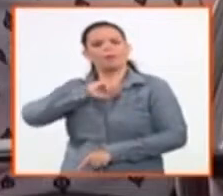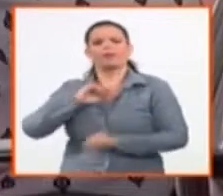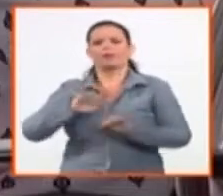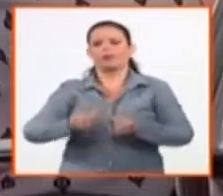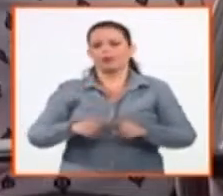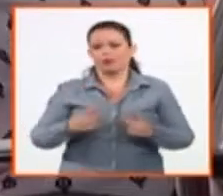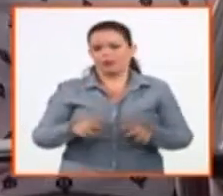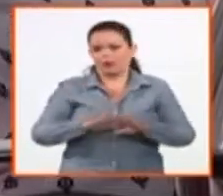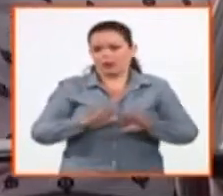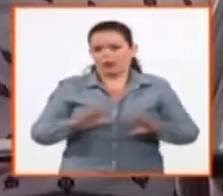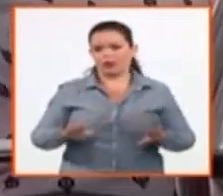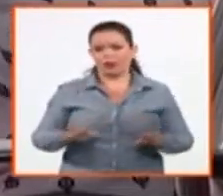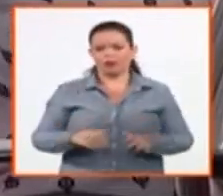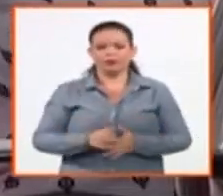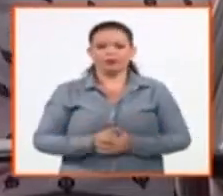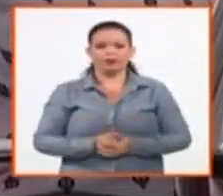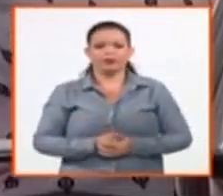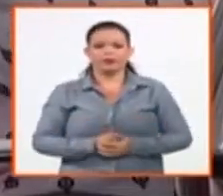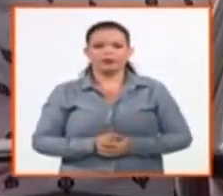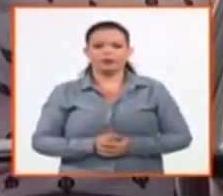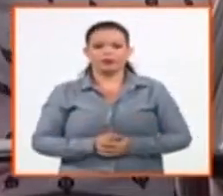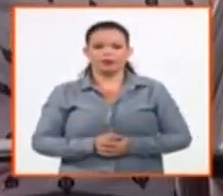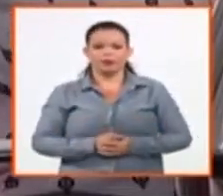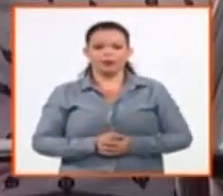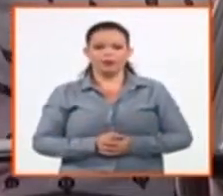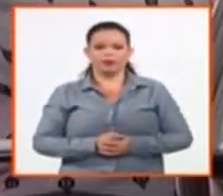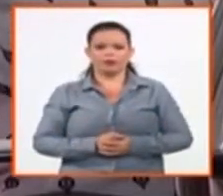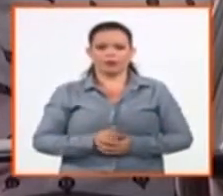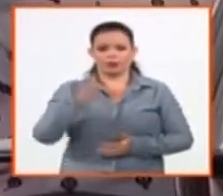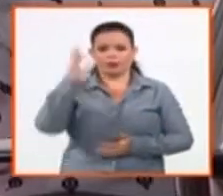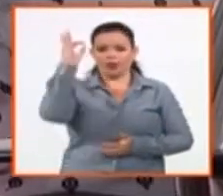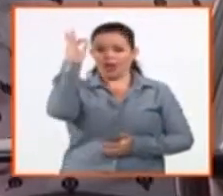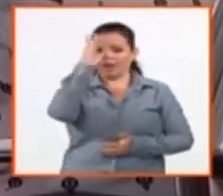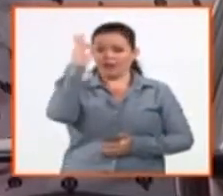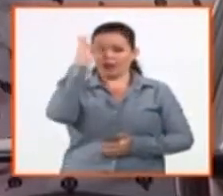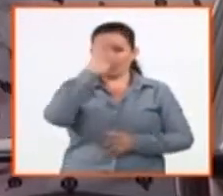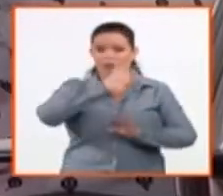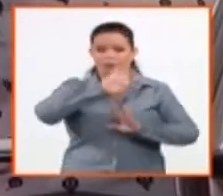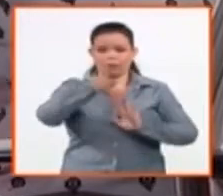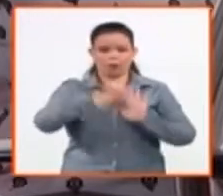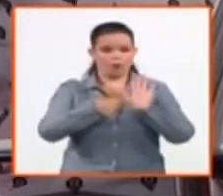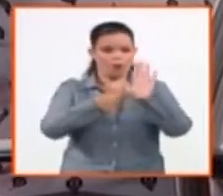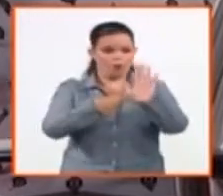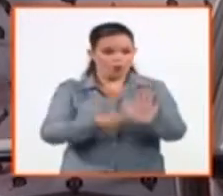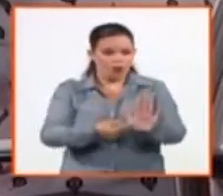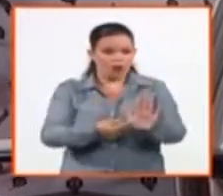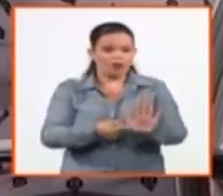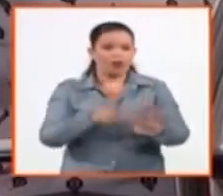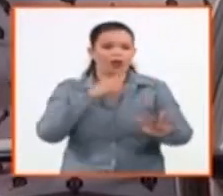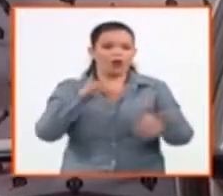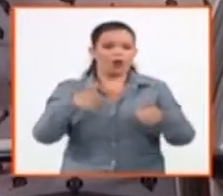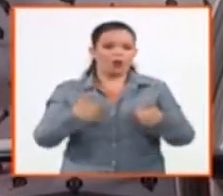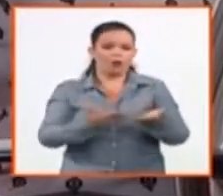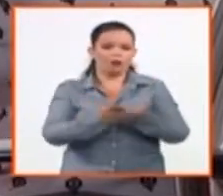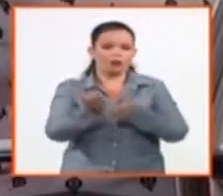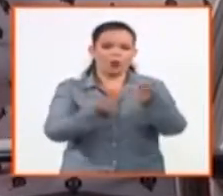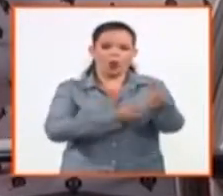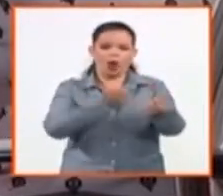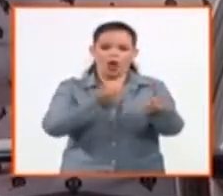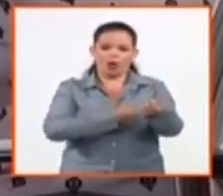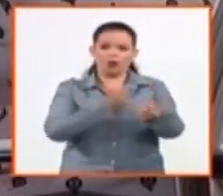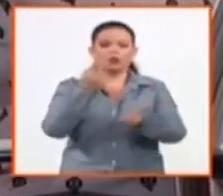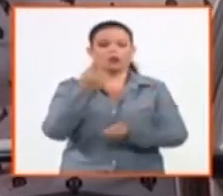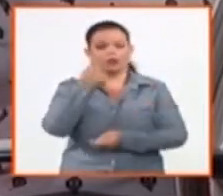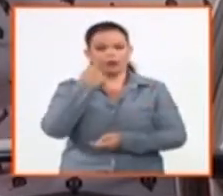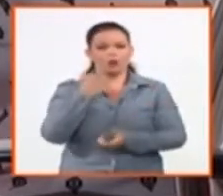porque ya veíamos la reacción de la resistencia, controlar este terreno, supuestamente el último bastión